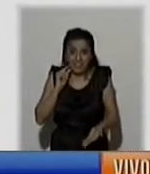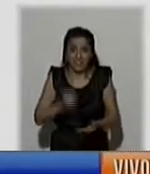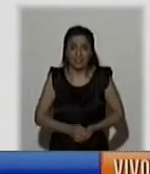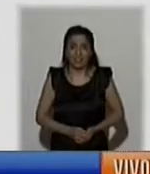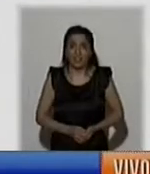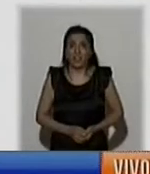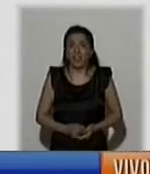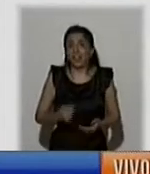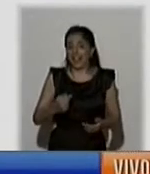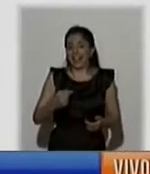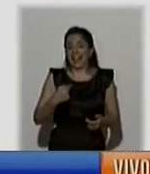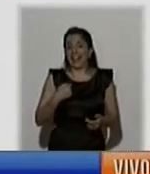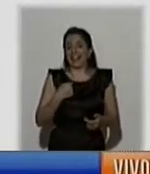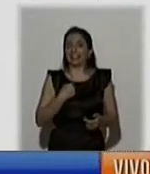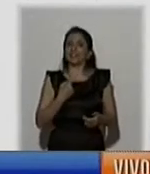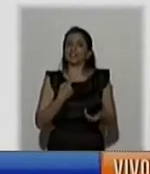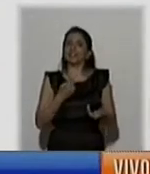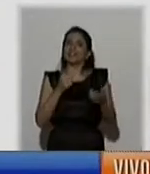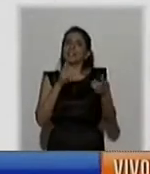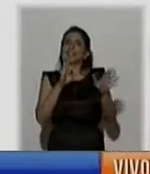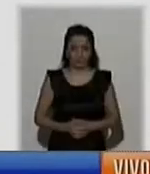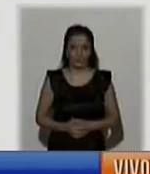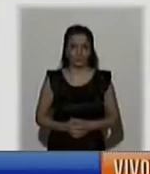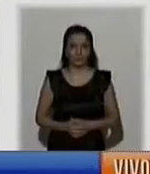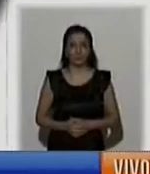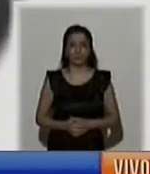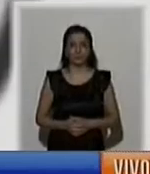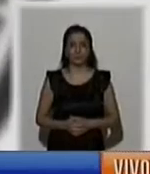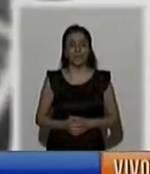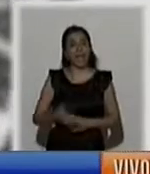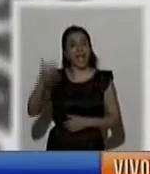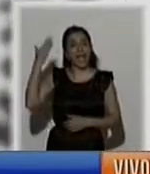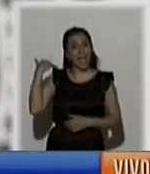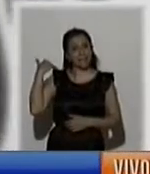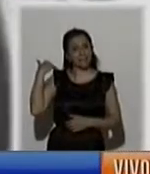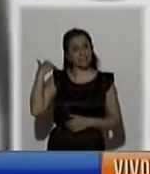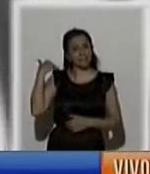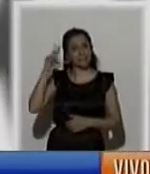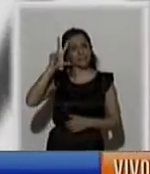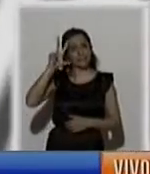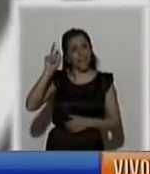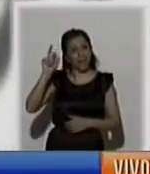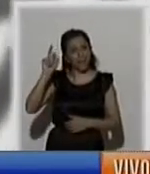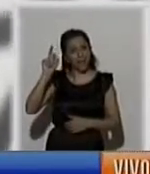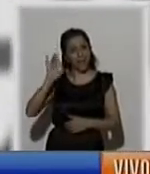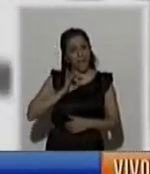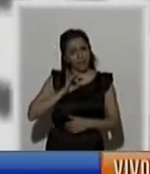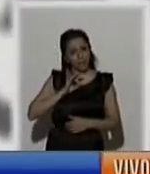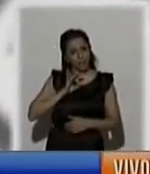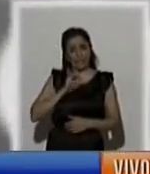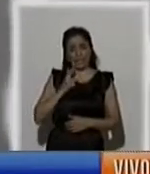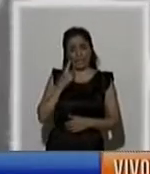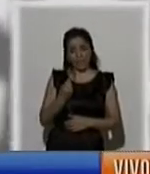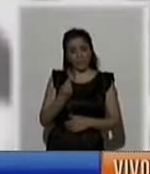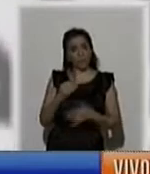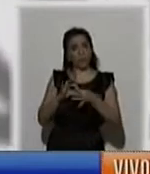Bueno, en primer lugar, tenemos ya una tradición pequeña, corta, pero importante de debates, y los candidatos saben que